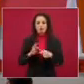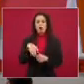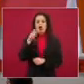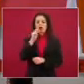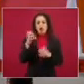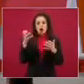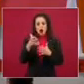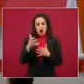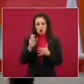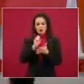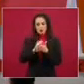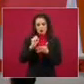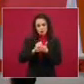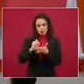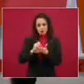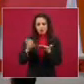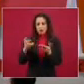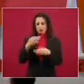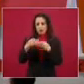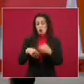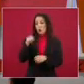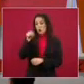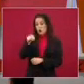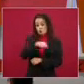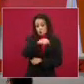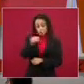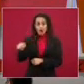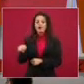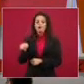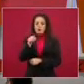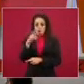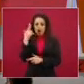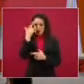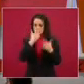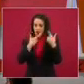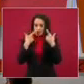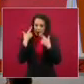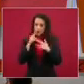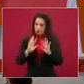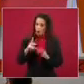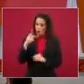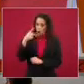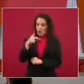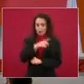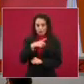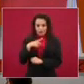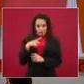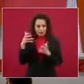Ya eso ya les toca a ustedes, ya revisarlo.